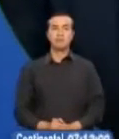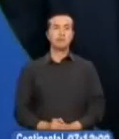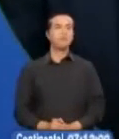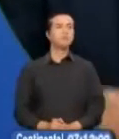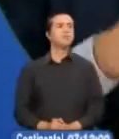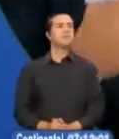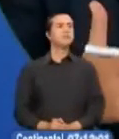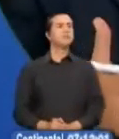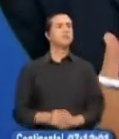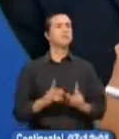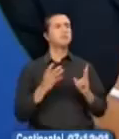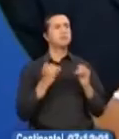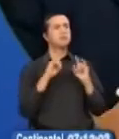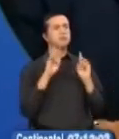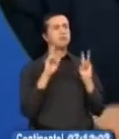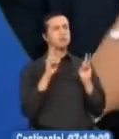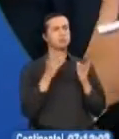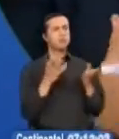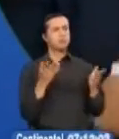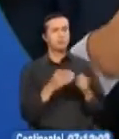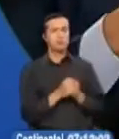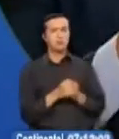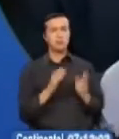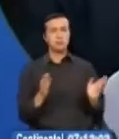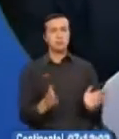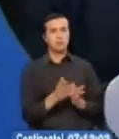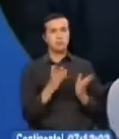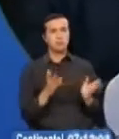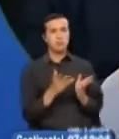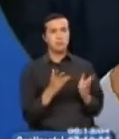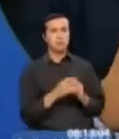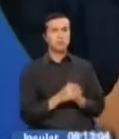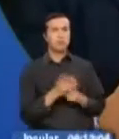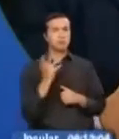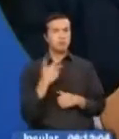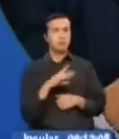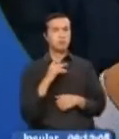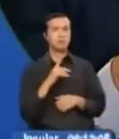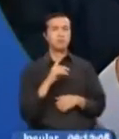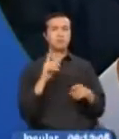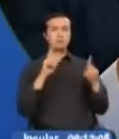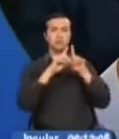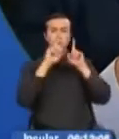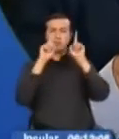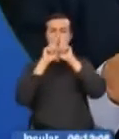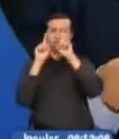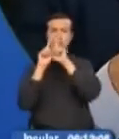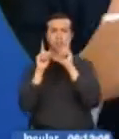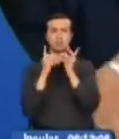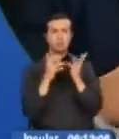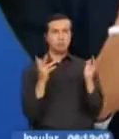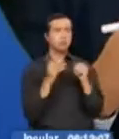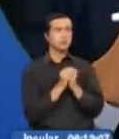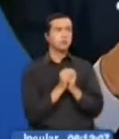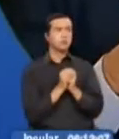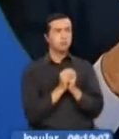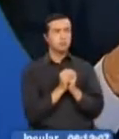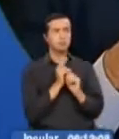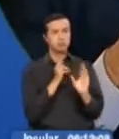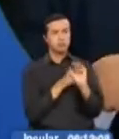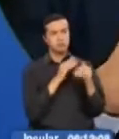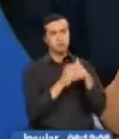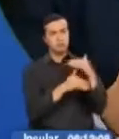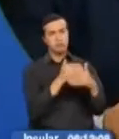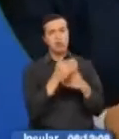juan pabló hablemos ahora de los incentivos qué tipo de incentivos han recibido los proveedores de que han participado en este